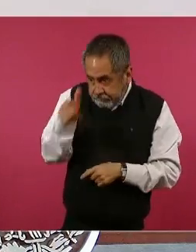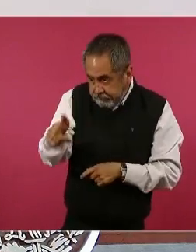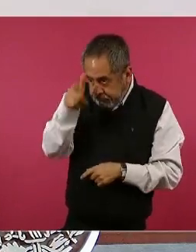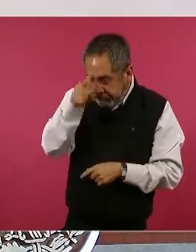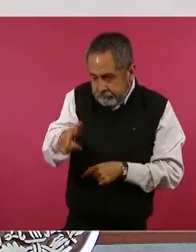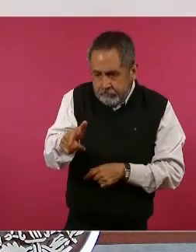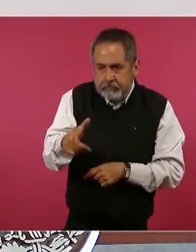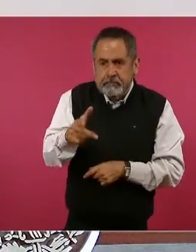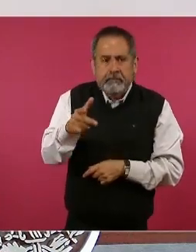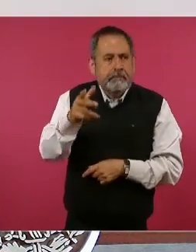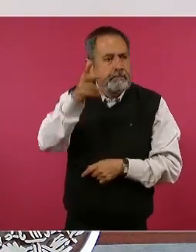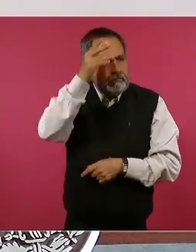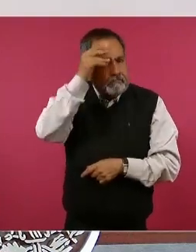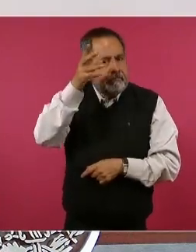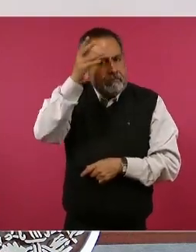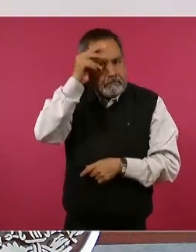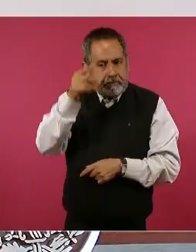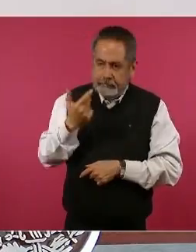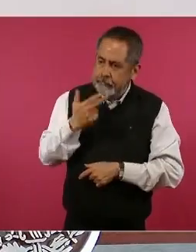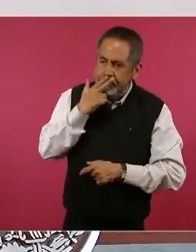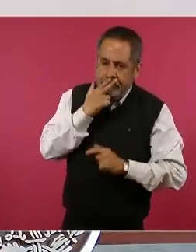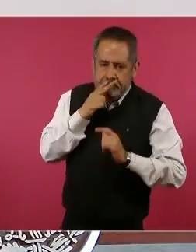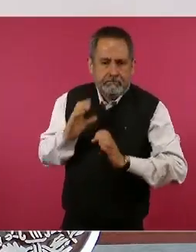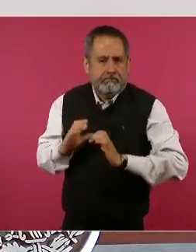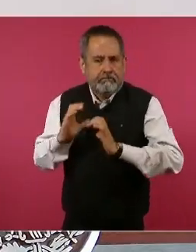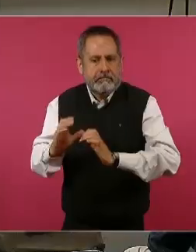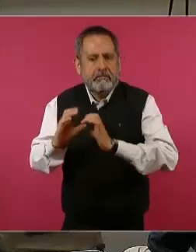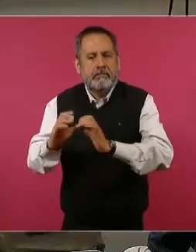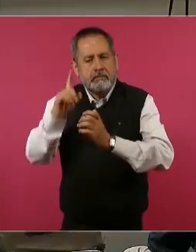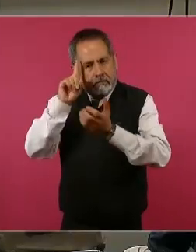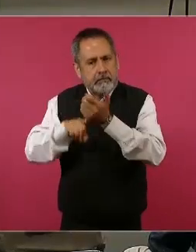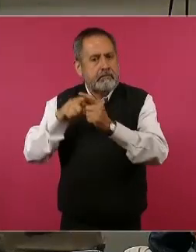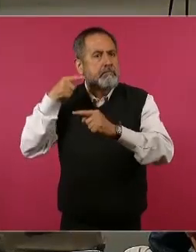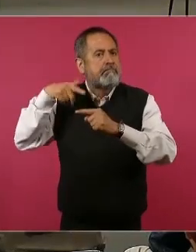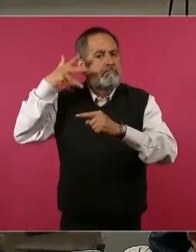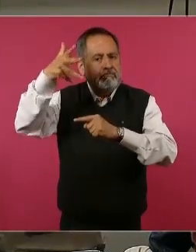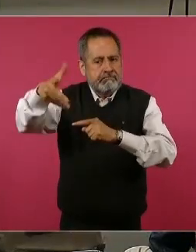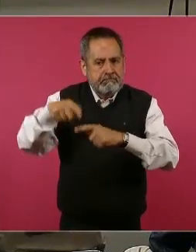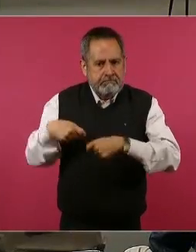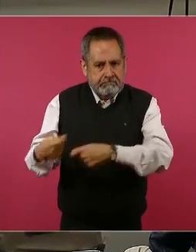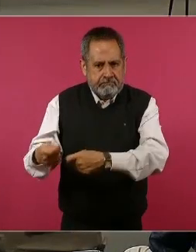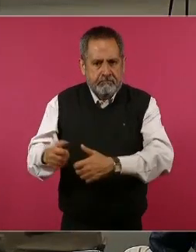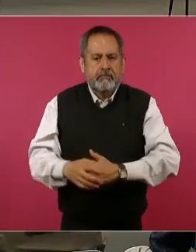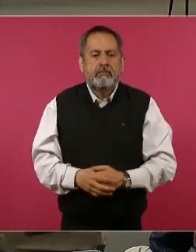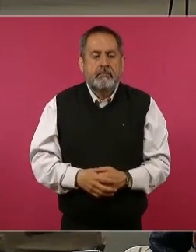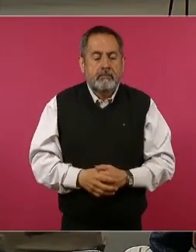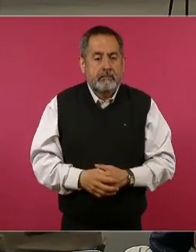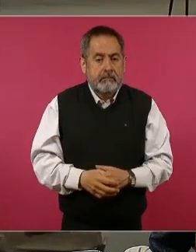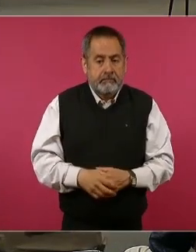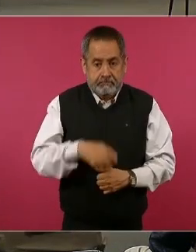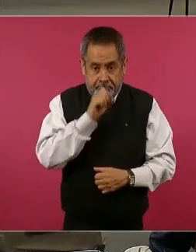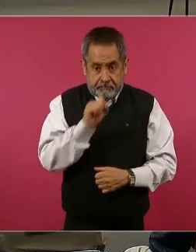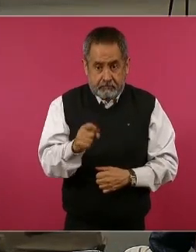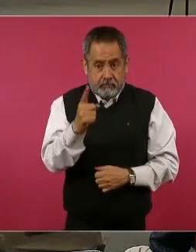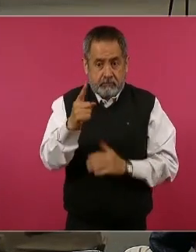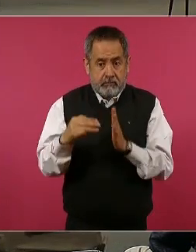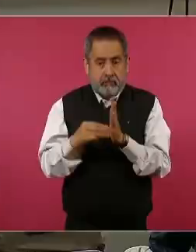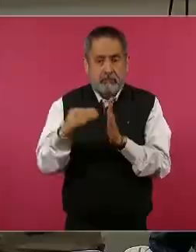nos hemos ocupado de preservar para las futuras generaciones. Hemos recuperado